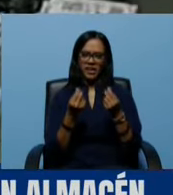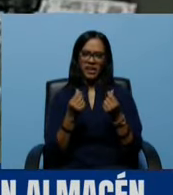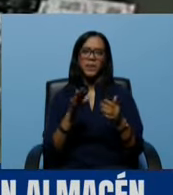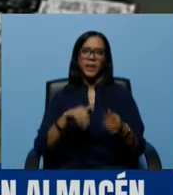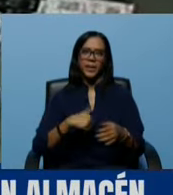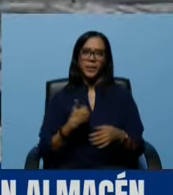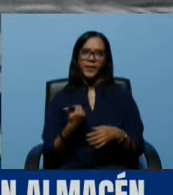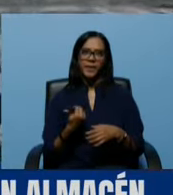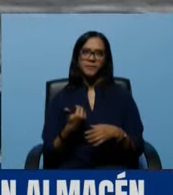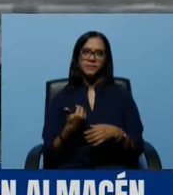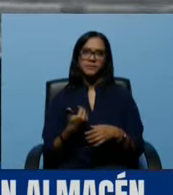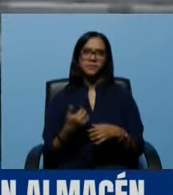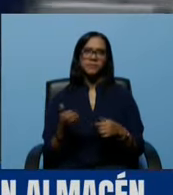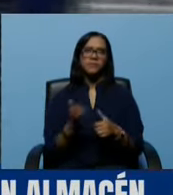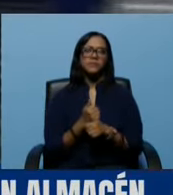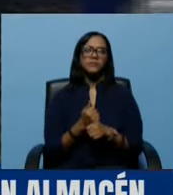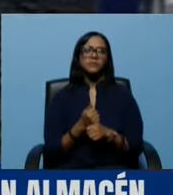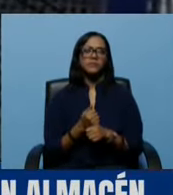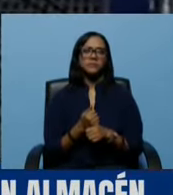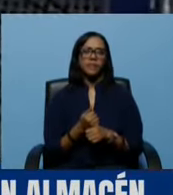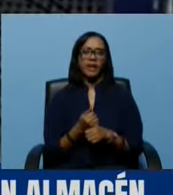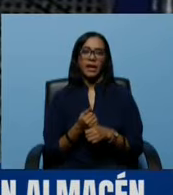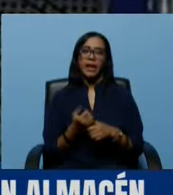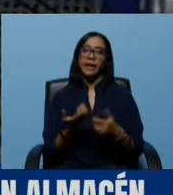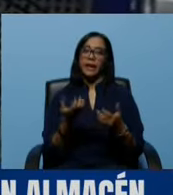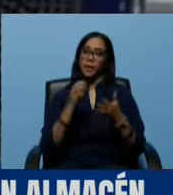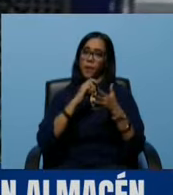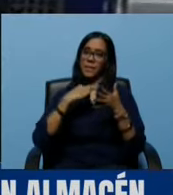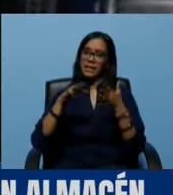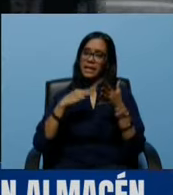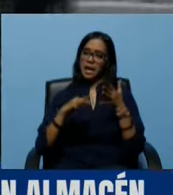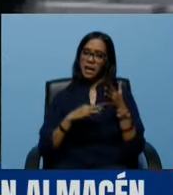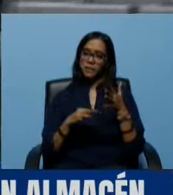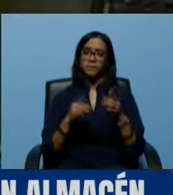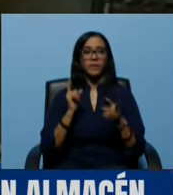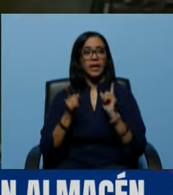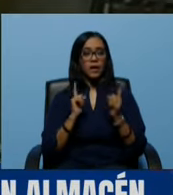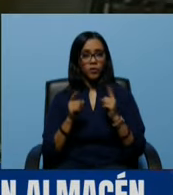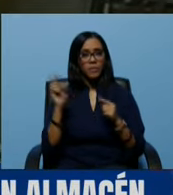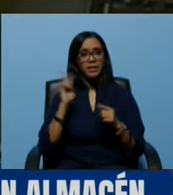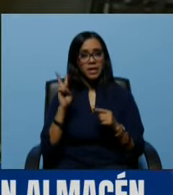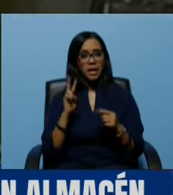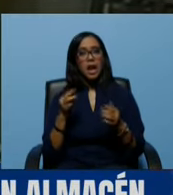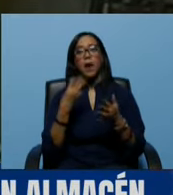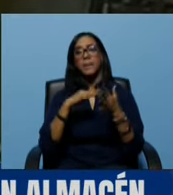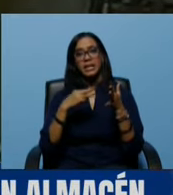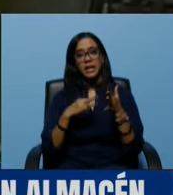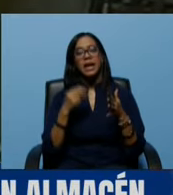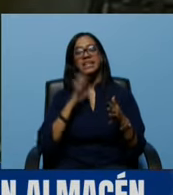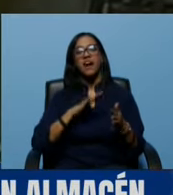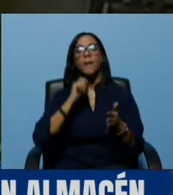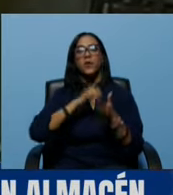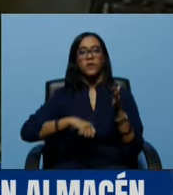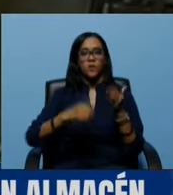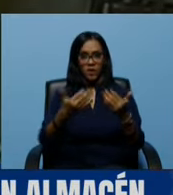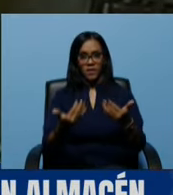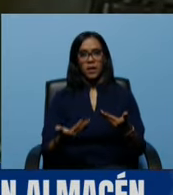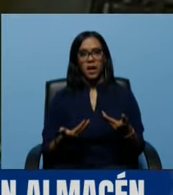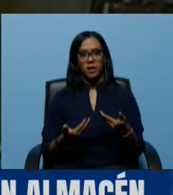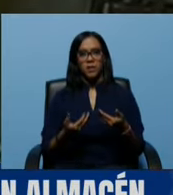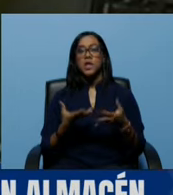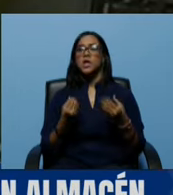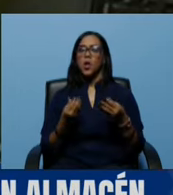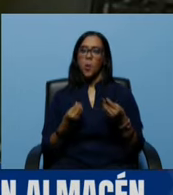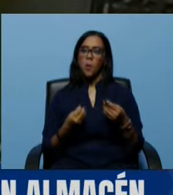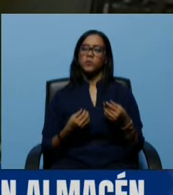poder conseguir las materias primas. En algunos casos, si era para Venezuela, la materia prima estaba prohibida que viniera. Y